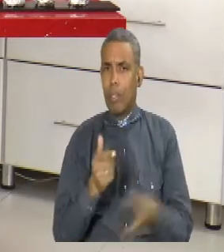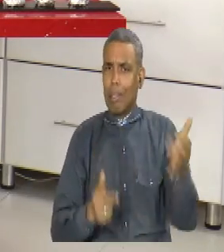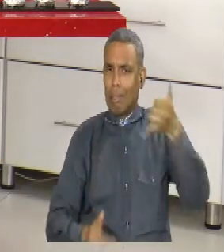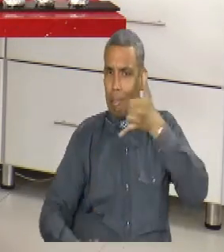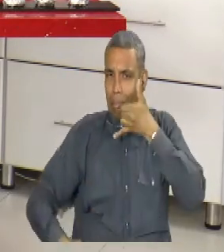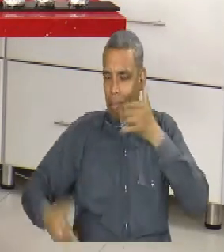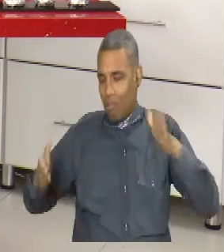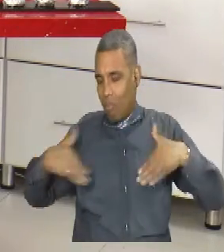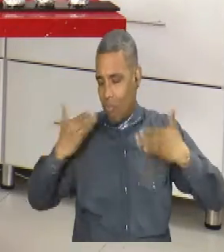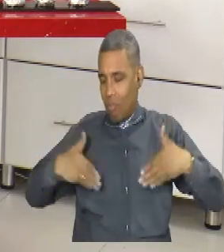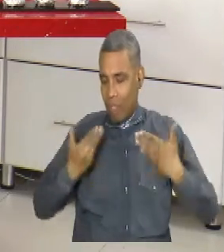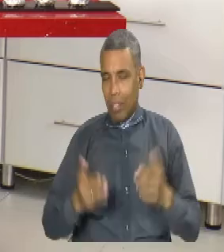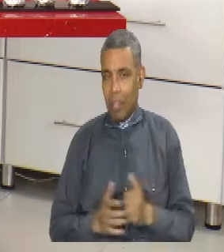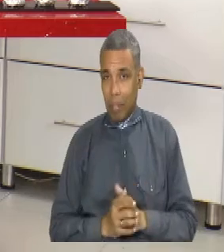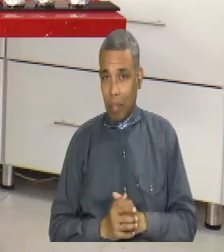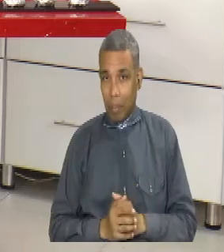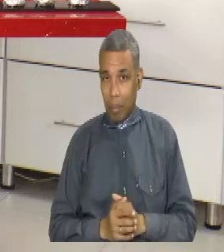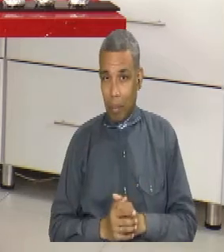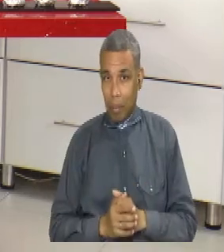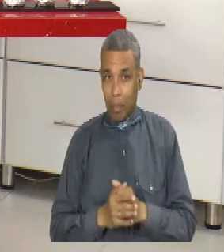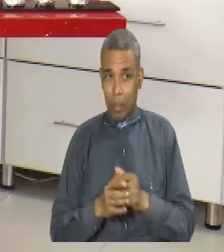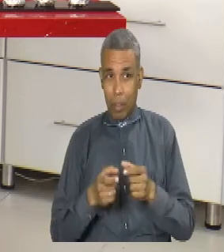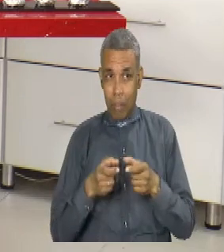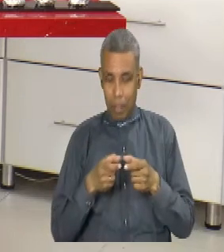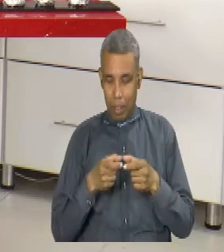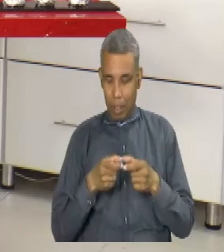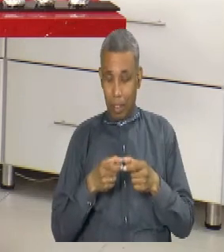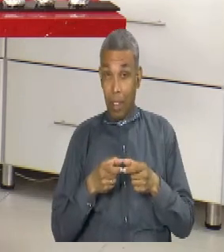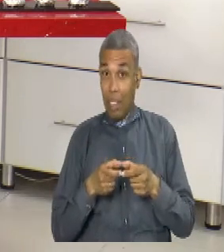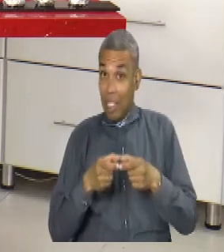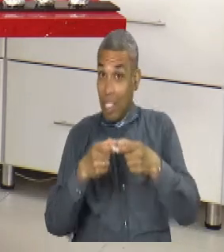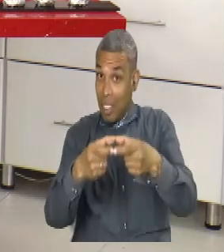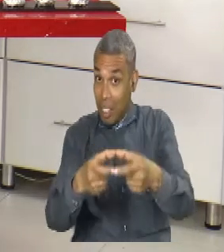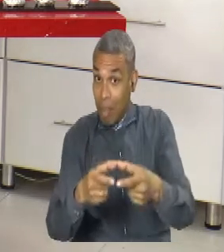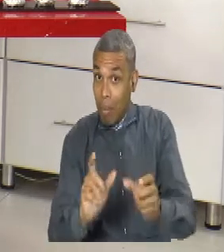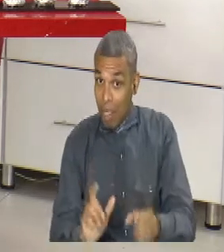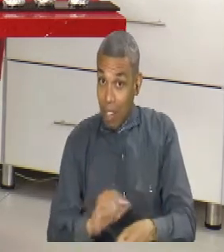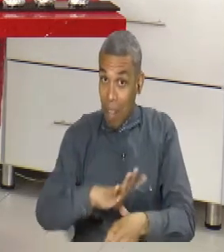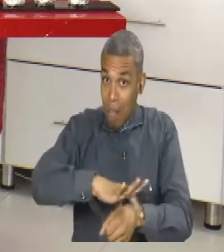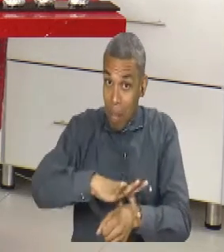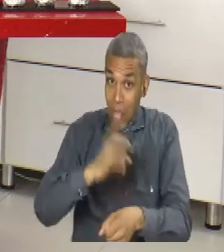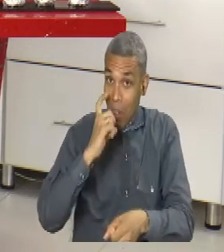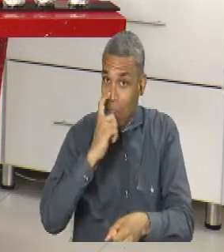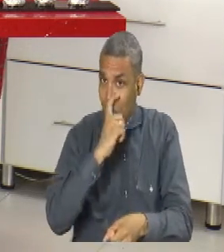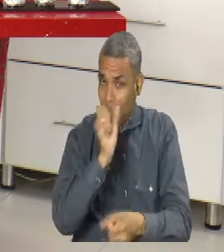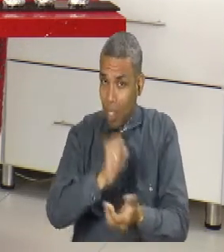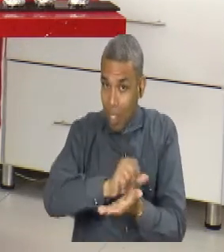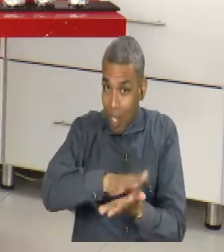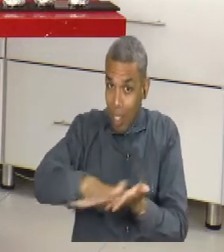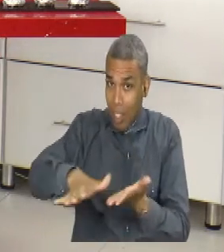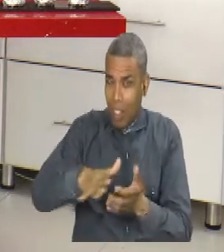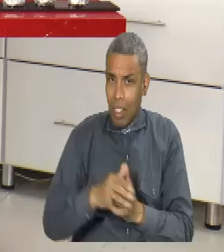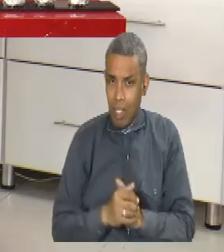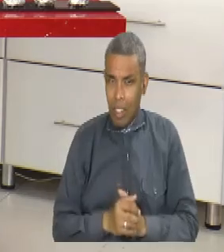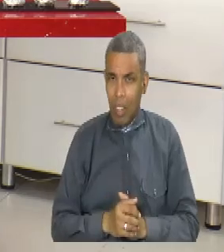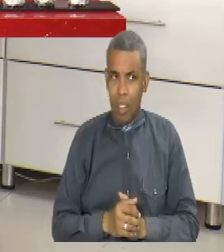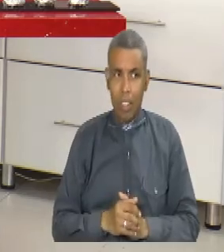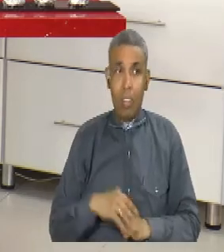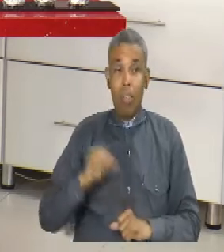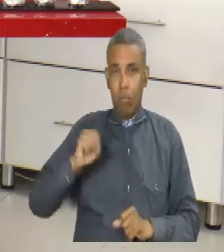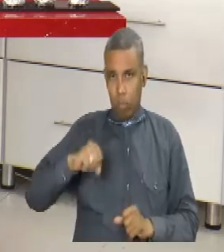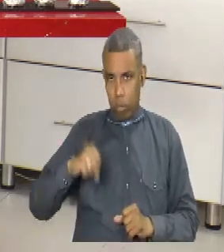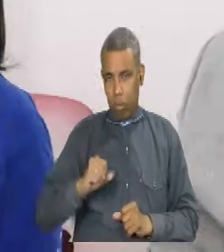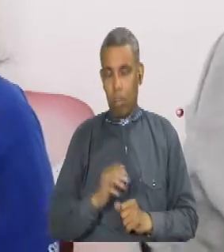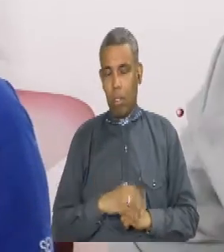la segunda y tenemos para ella también premio, Jessica. Sí, Elvira, tienes con Mega Óptica 2020 un bono